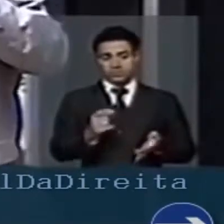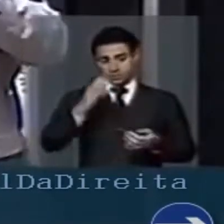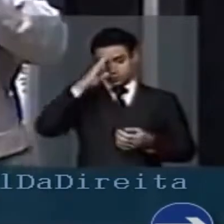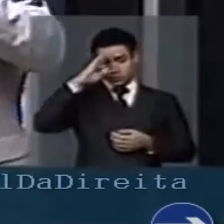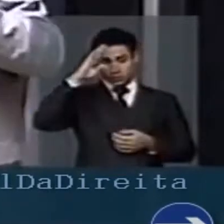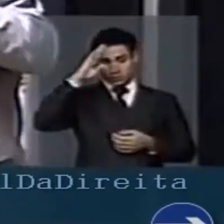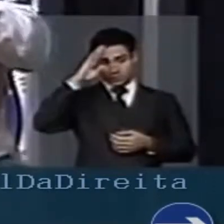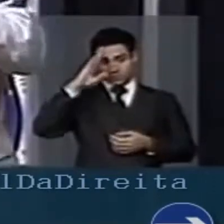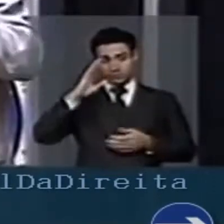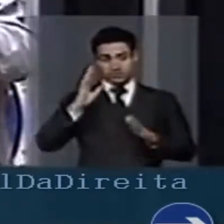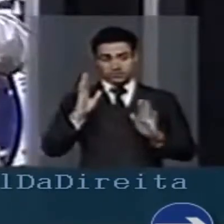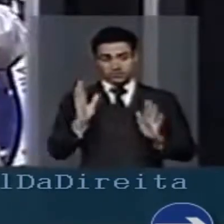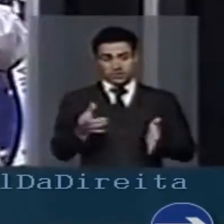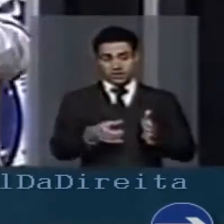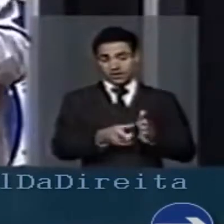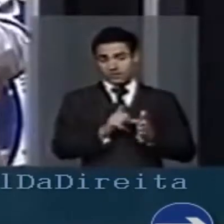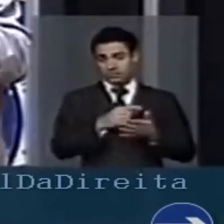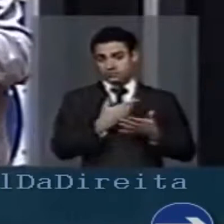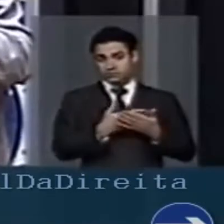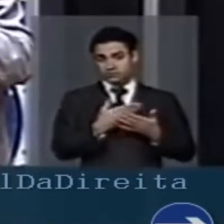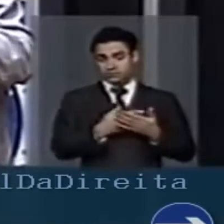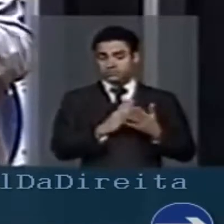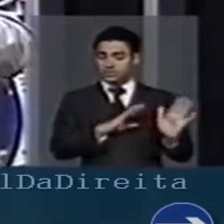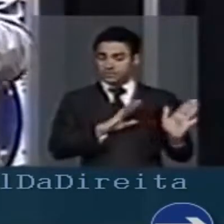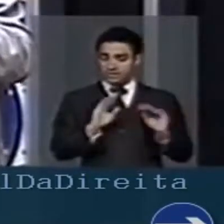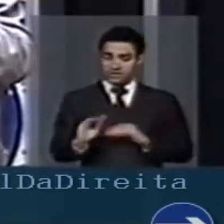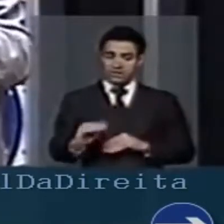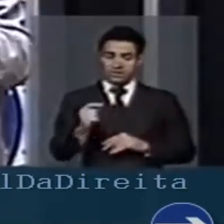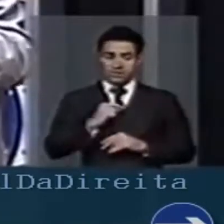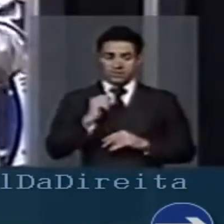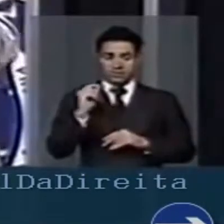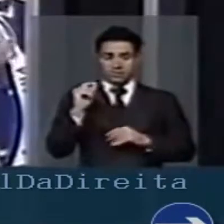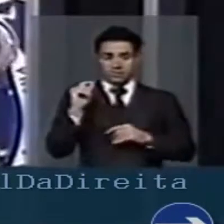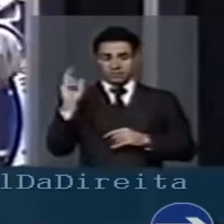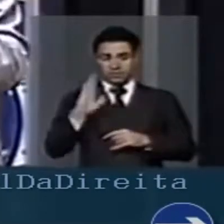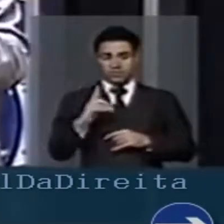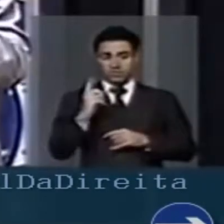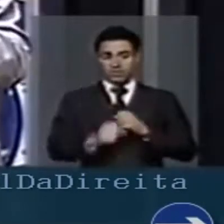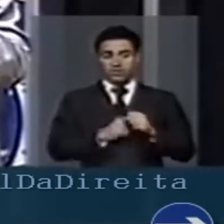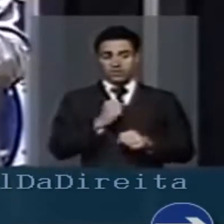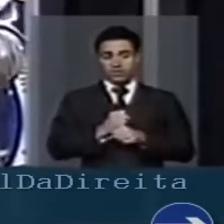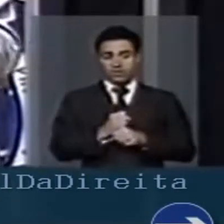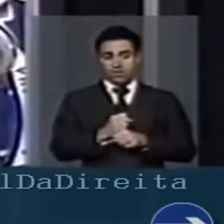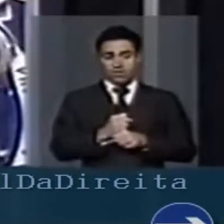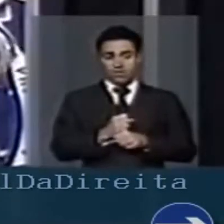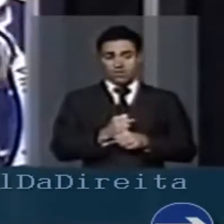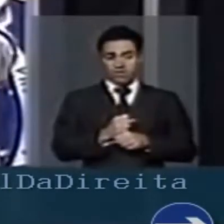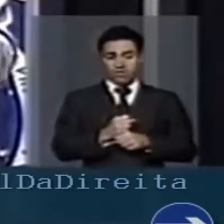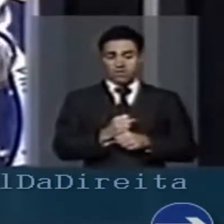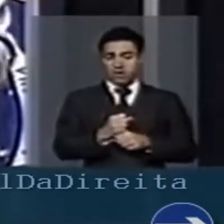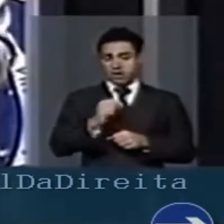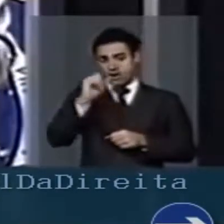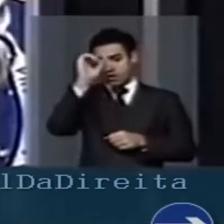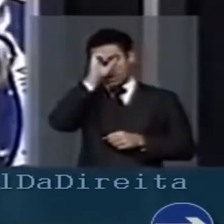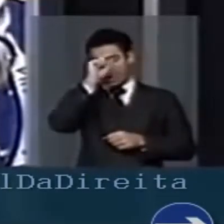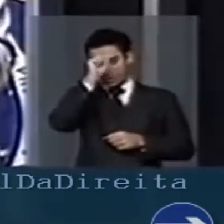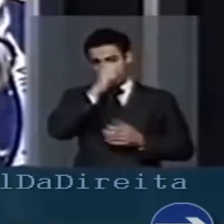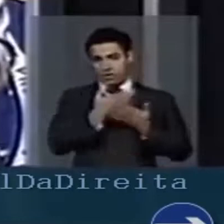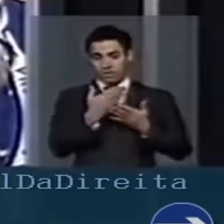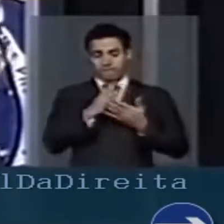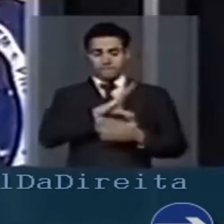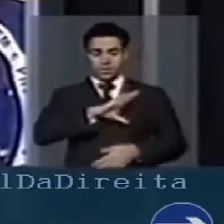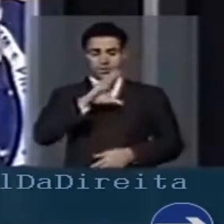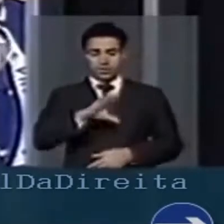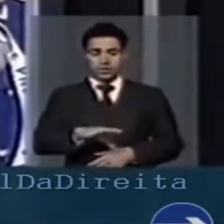se estaban preparando en Cuba para ir a Brasil a más de un año, dando clases de portugués y preparación sobre el